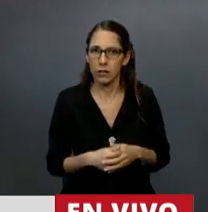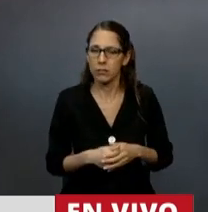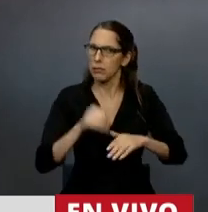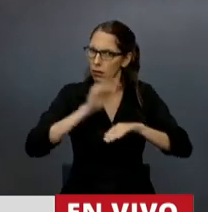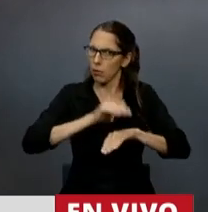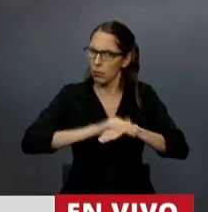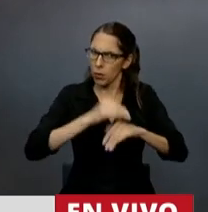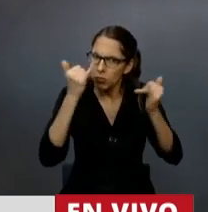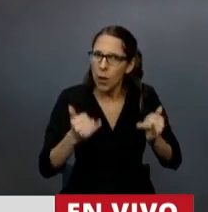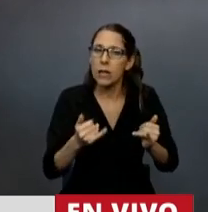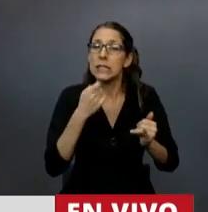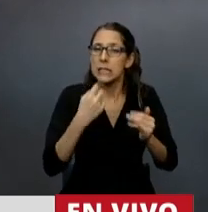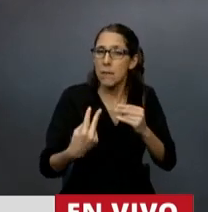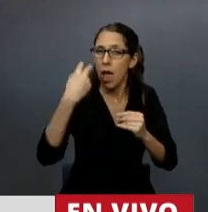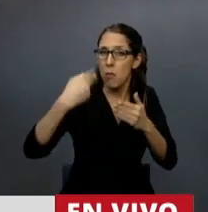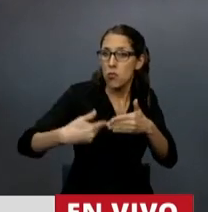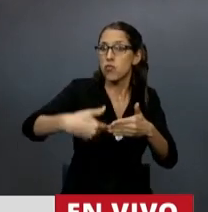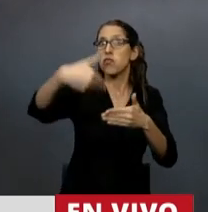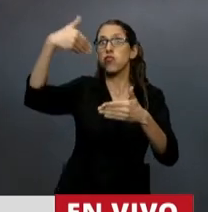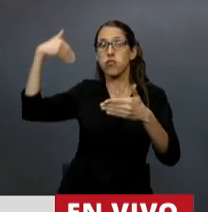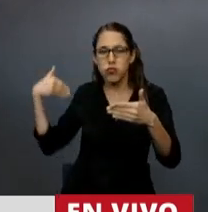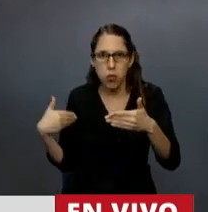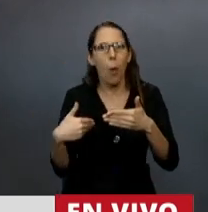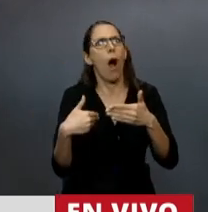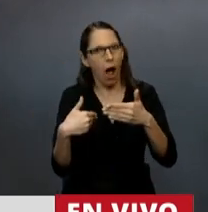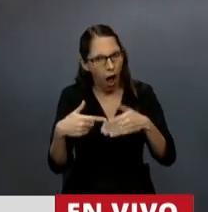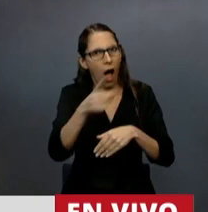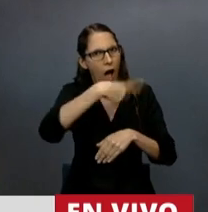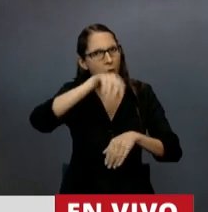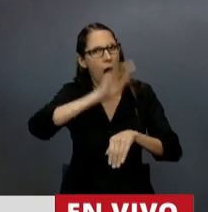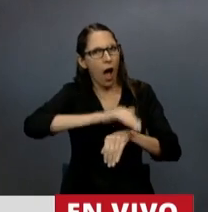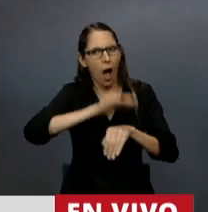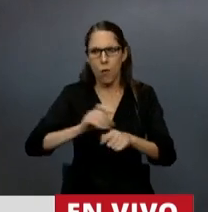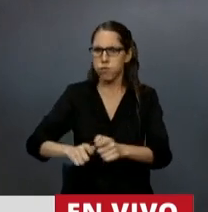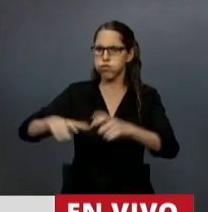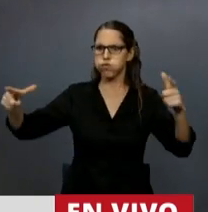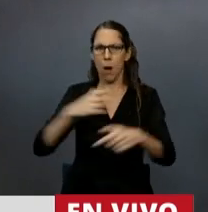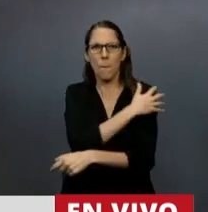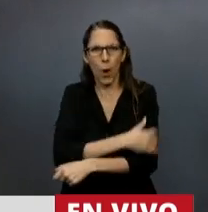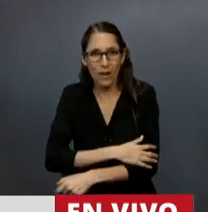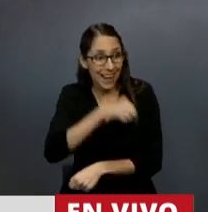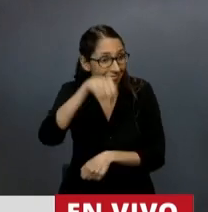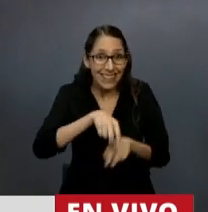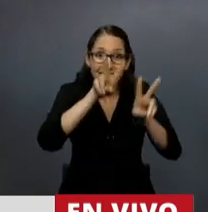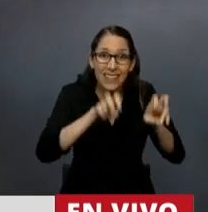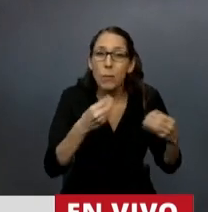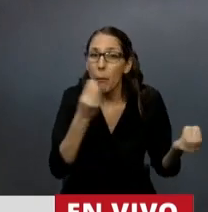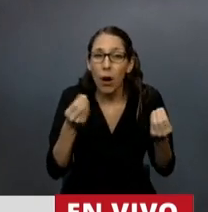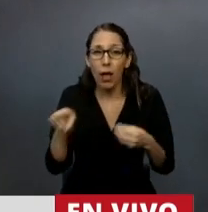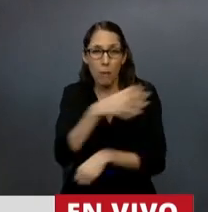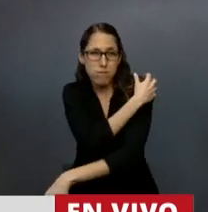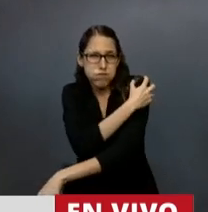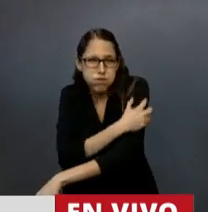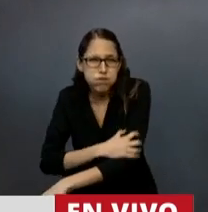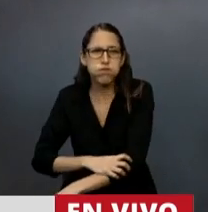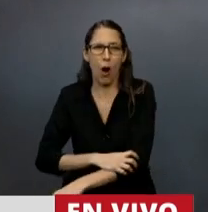Y si vamos para atrás, son mucho más responsables de toda la pobreza, porque gran parte de todo esto es eso, es la pobreza que se ha generado en la cantidad